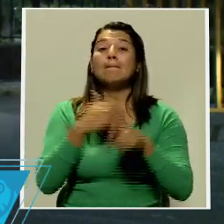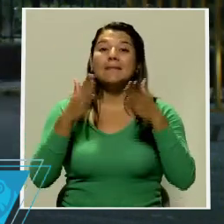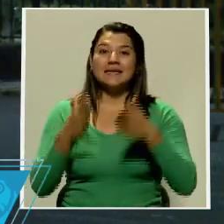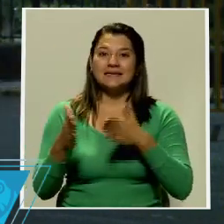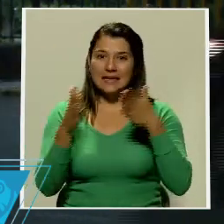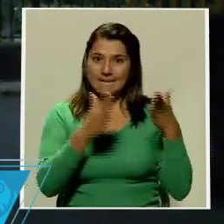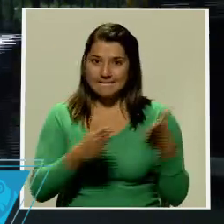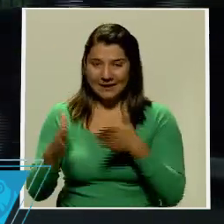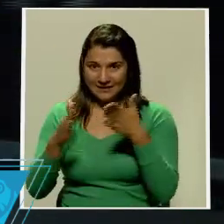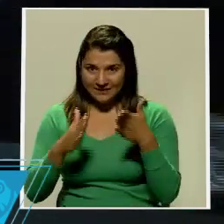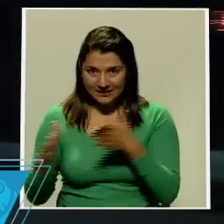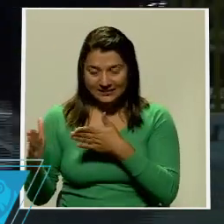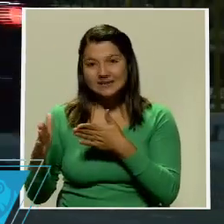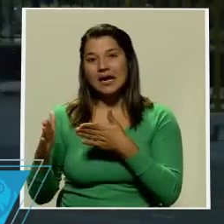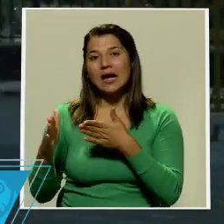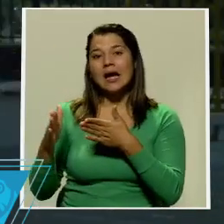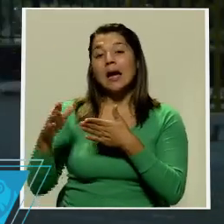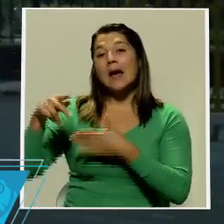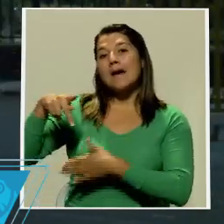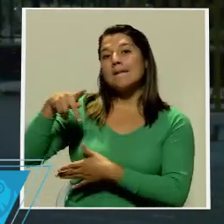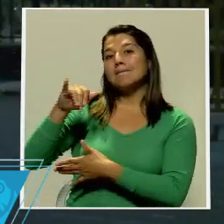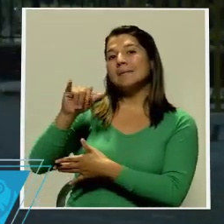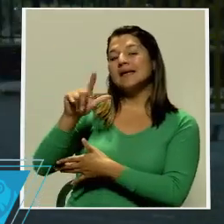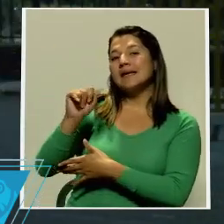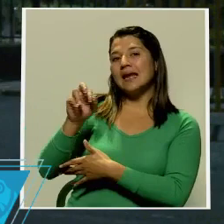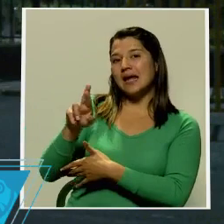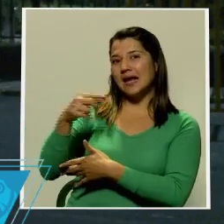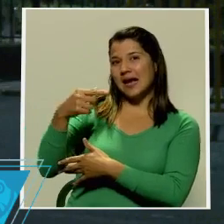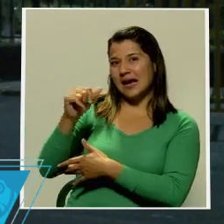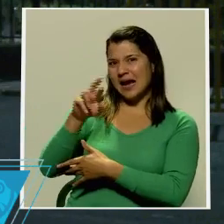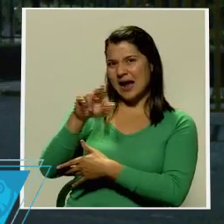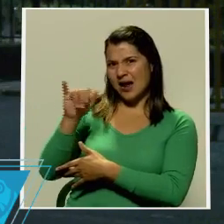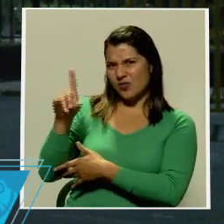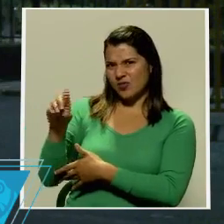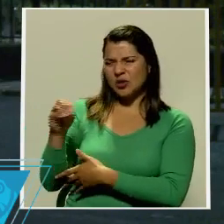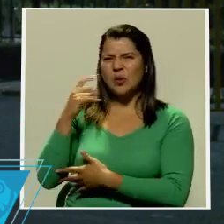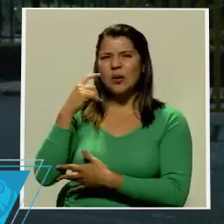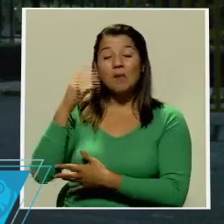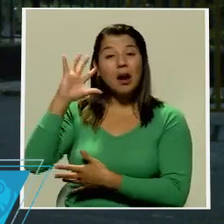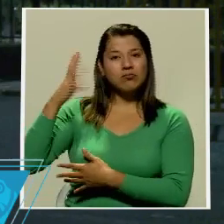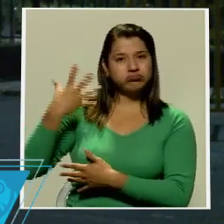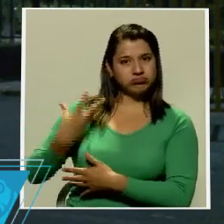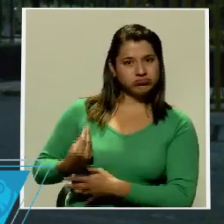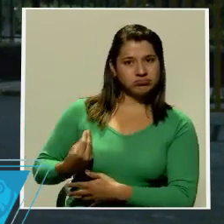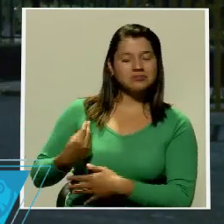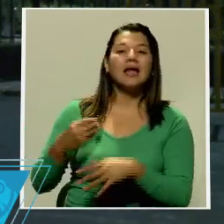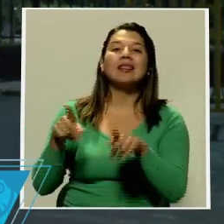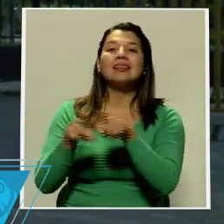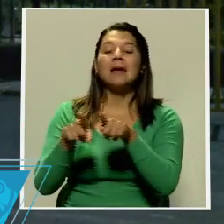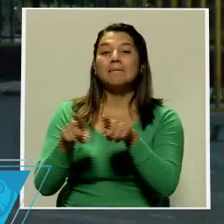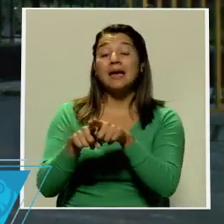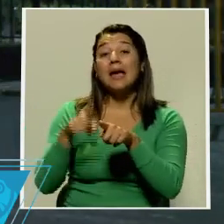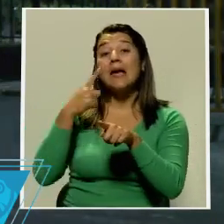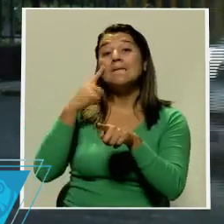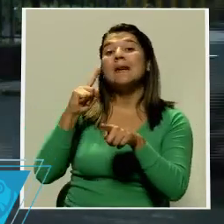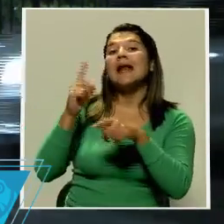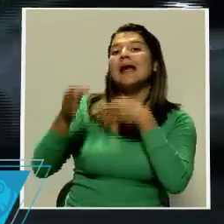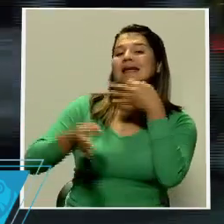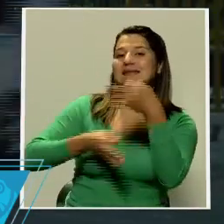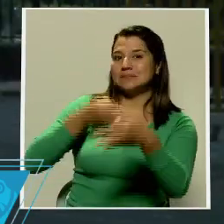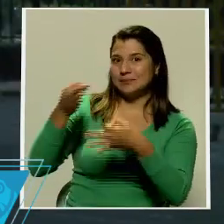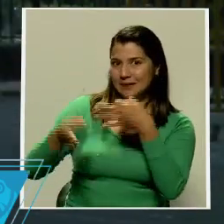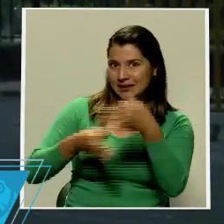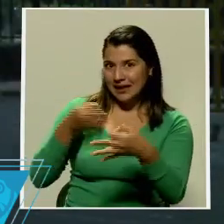Pilar Garrido, acompañándola a ella para explicarle a los jefes de fracción que se hicieron presentes y diputados